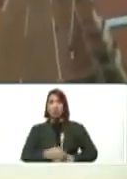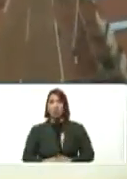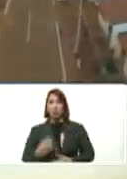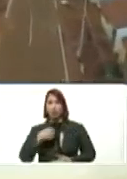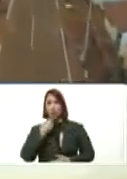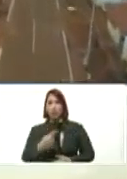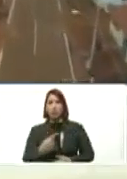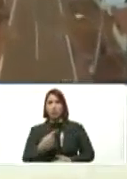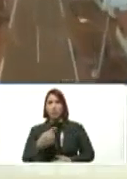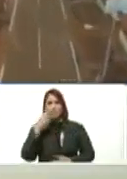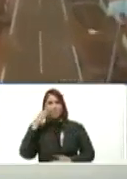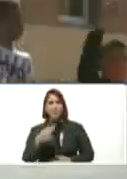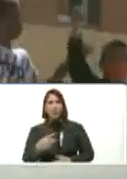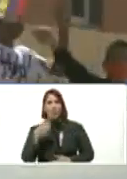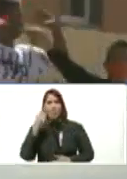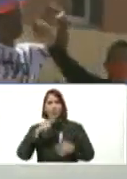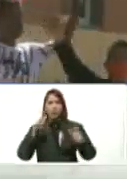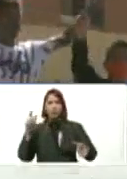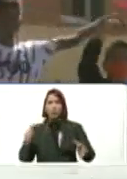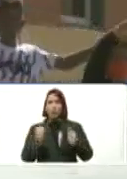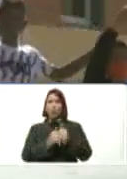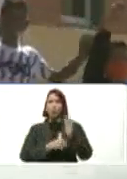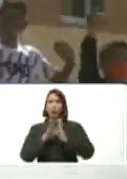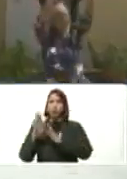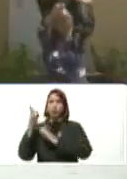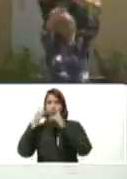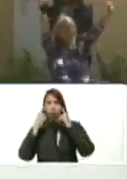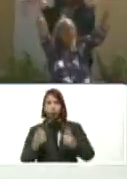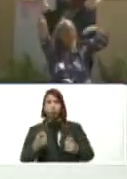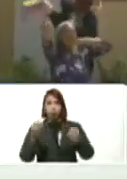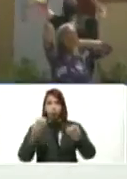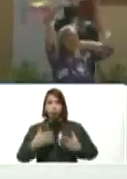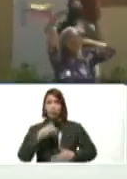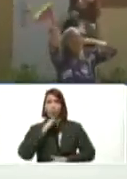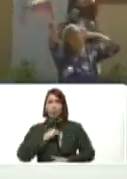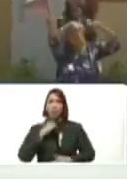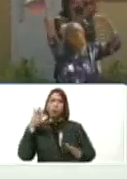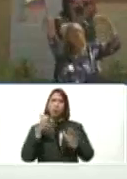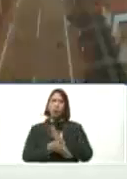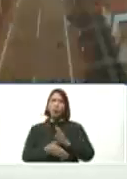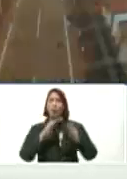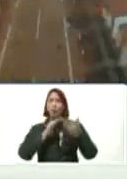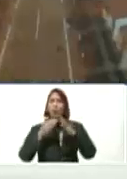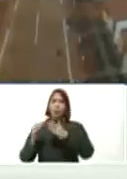veo a la gente con emprendimiento, me llegan noticias de las comunidades.